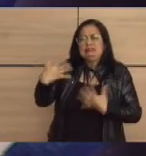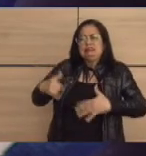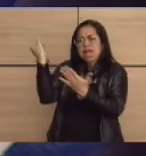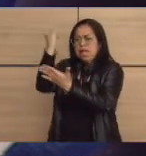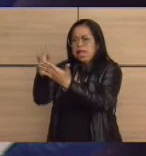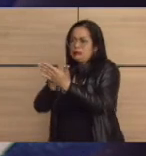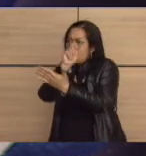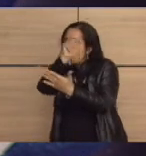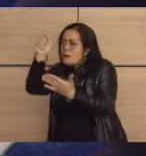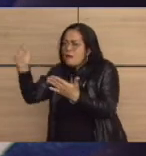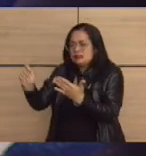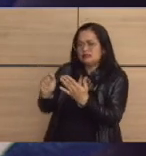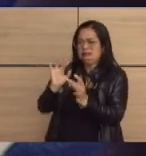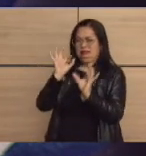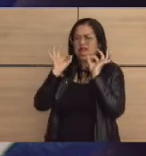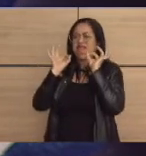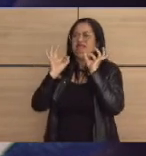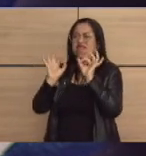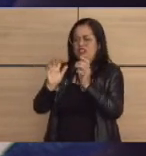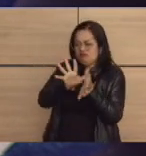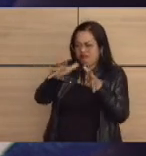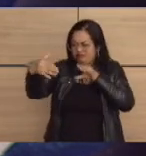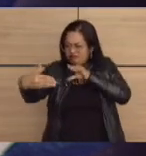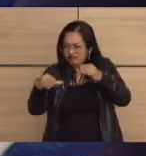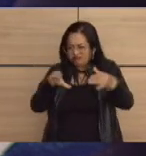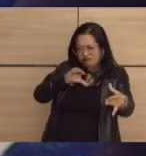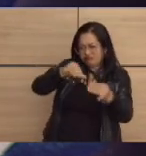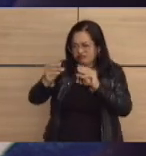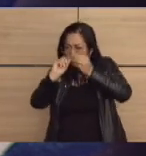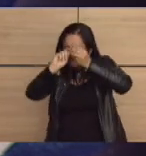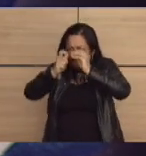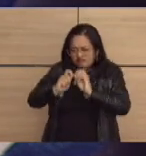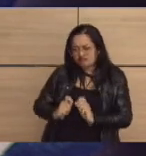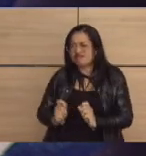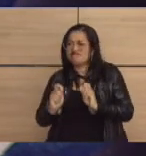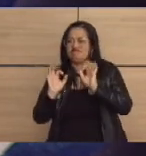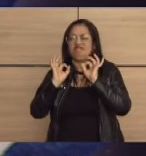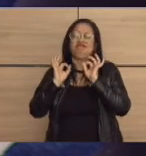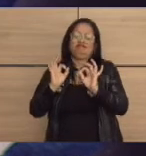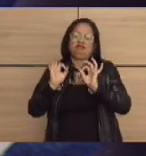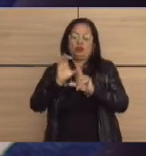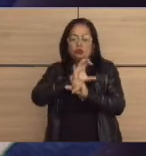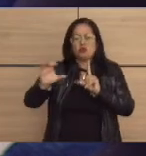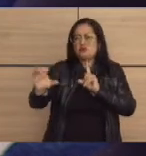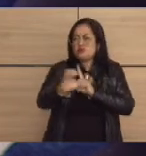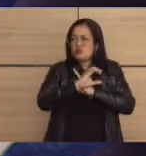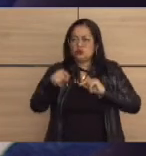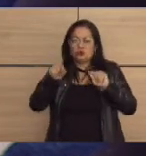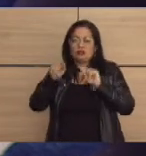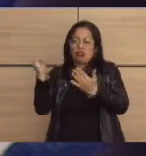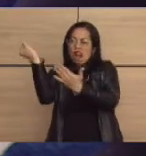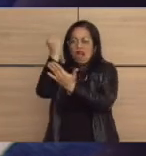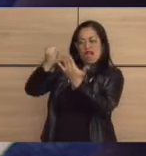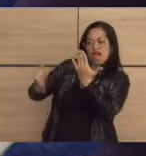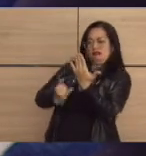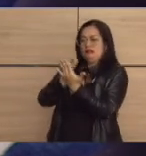y del diseño de la orfebrería extraordinario. Cultura que se dispersó en el viento de los tráficos porque